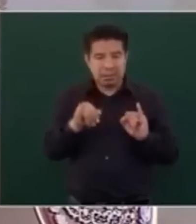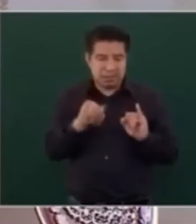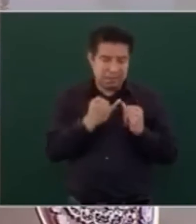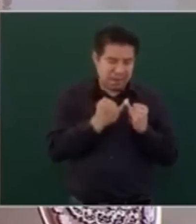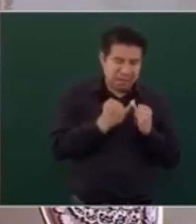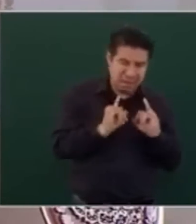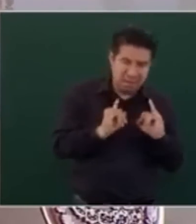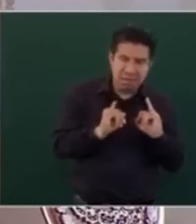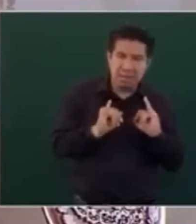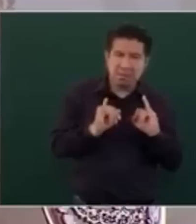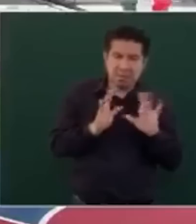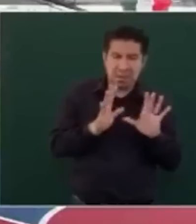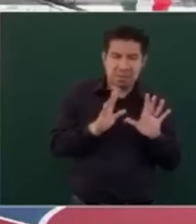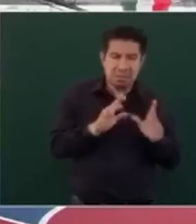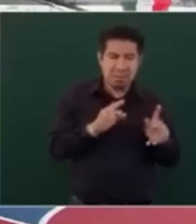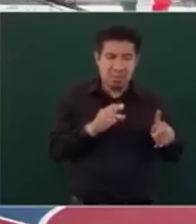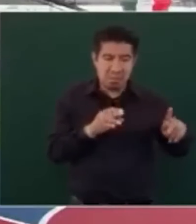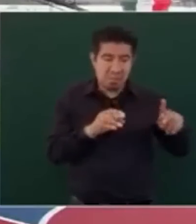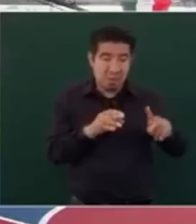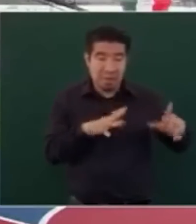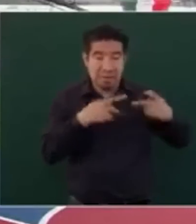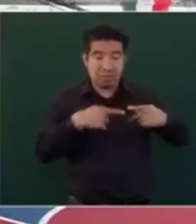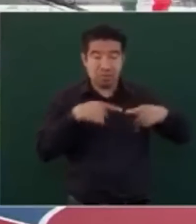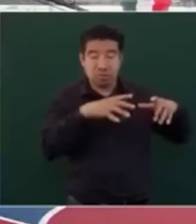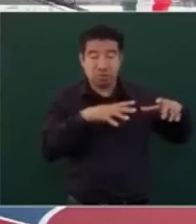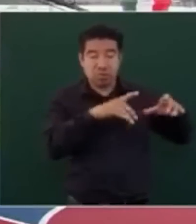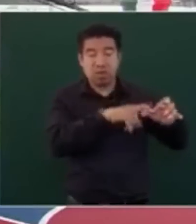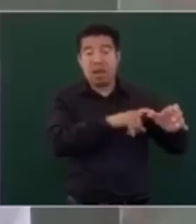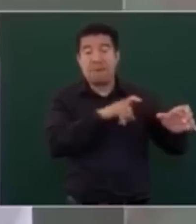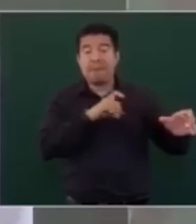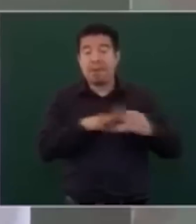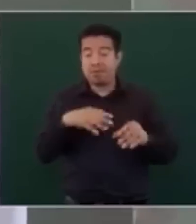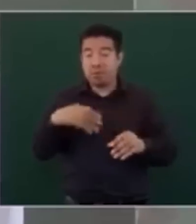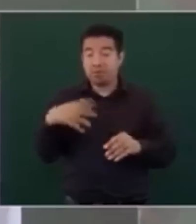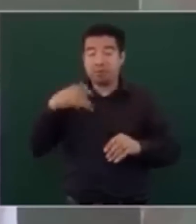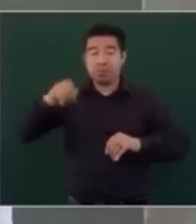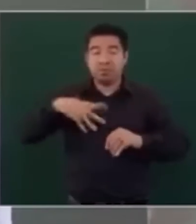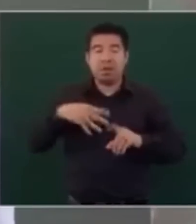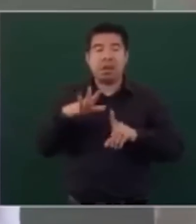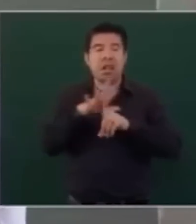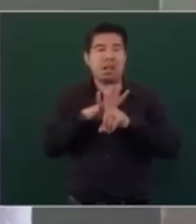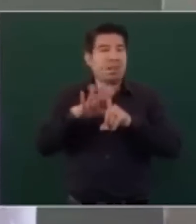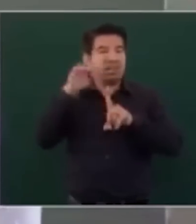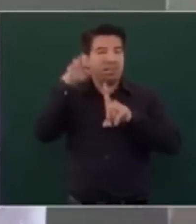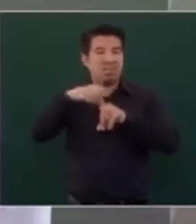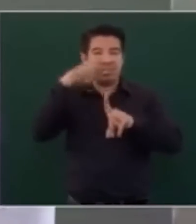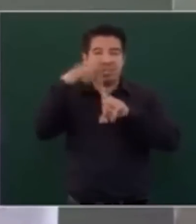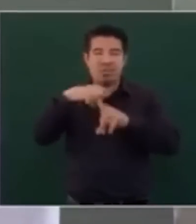independientes del pueblo, no del poder, y engañaron también muchísimo con eso,